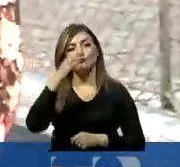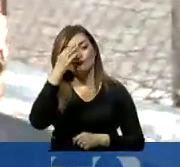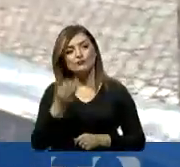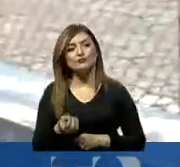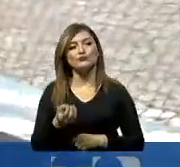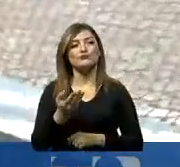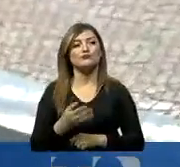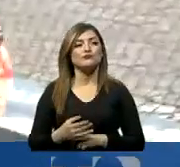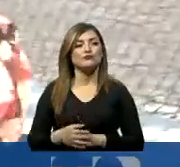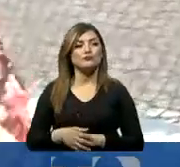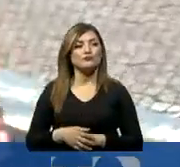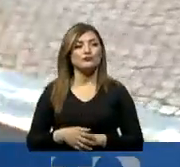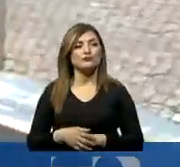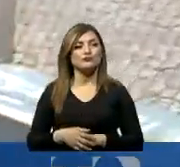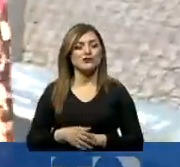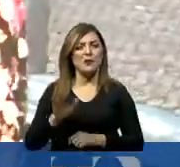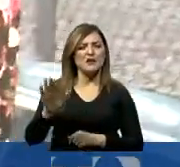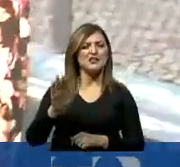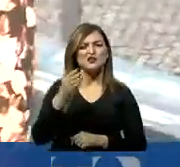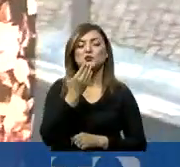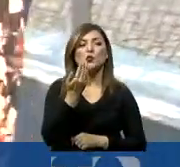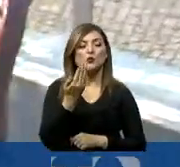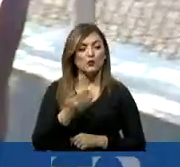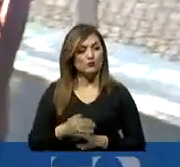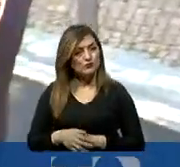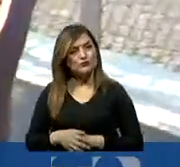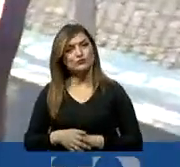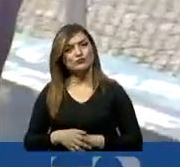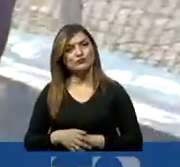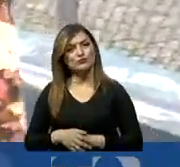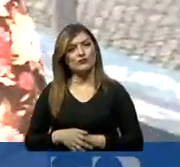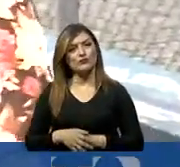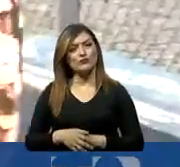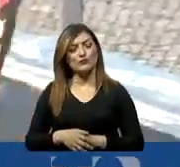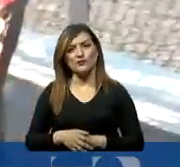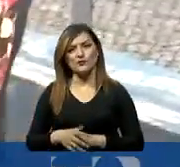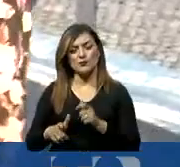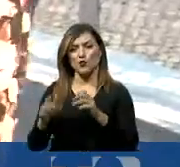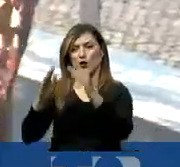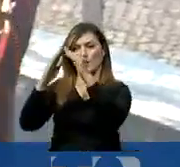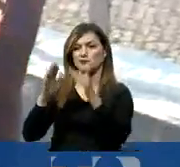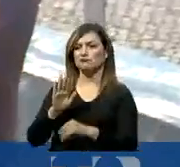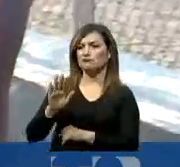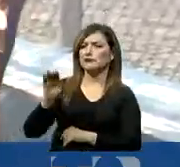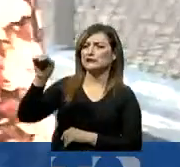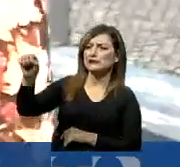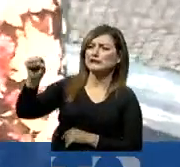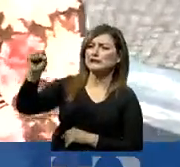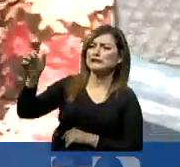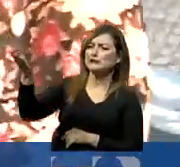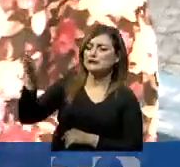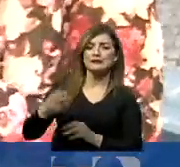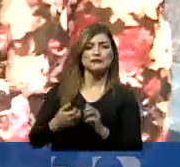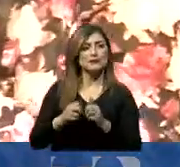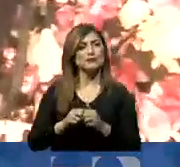días. Coméntenos, ¿cómo son estas amenazas que ustedes han recibido? ¿Han intentado quizás acercarse a este lugar con el que están teniendo este